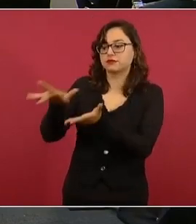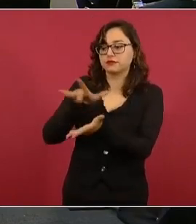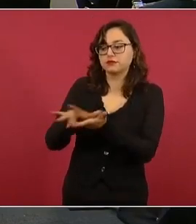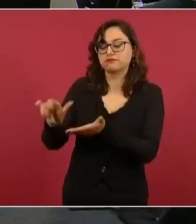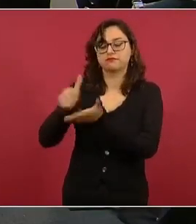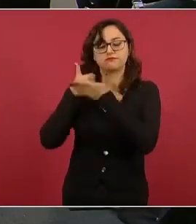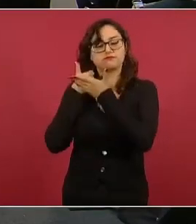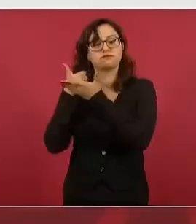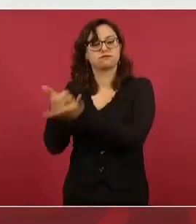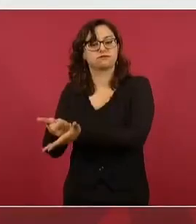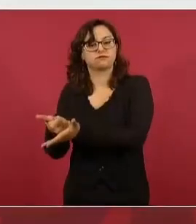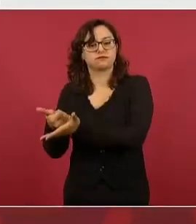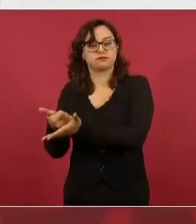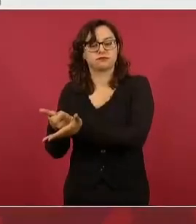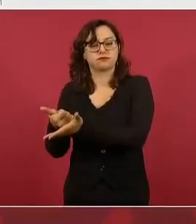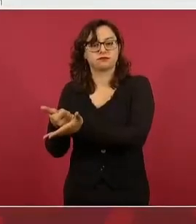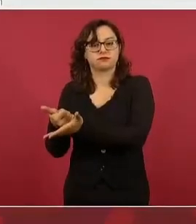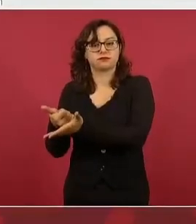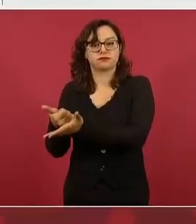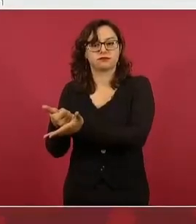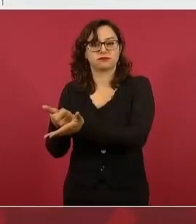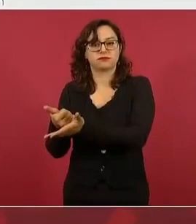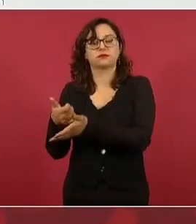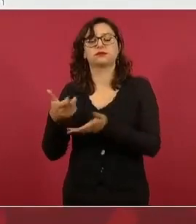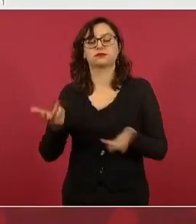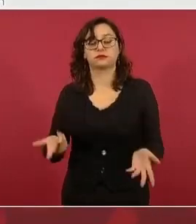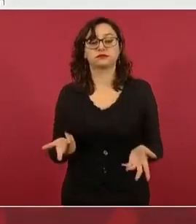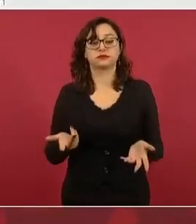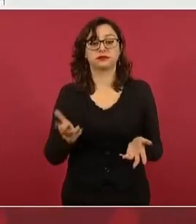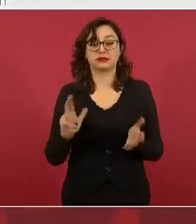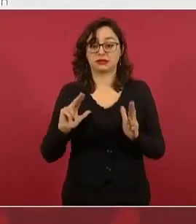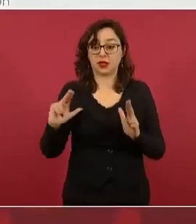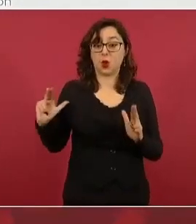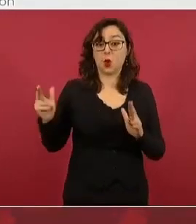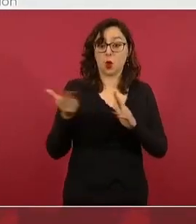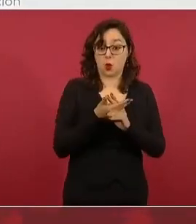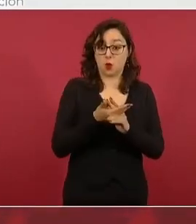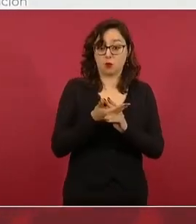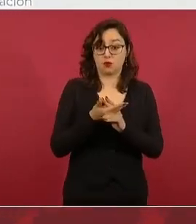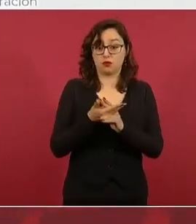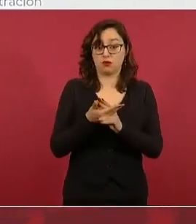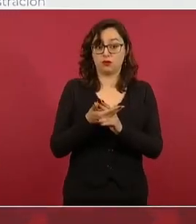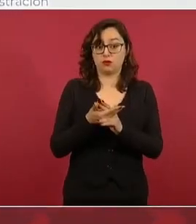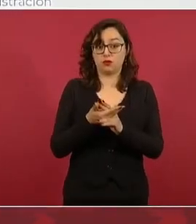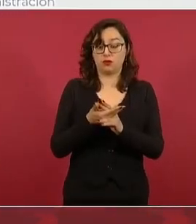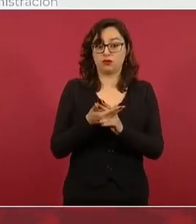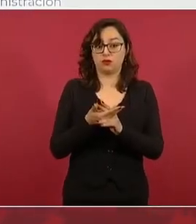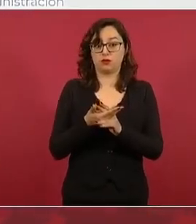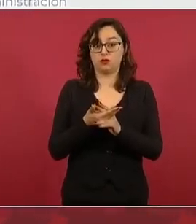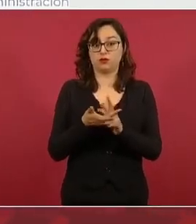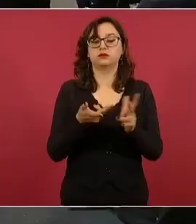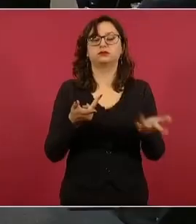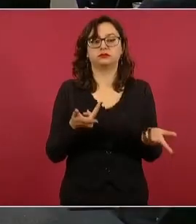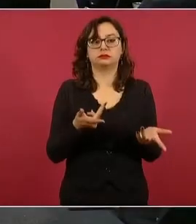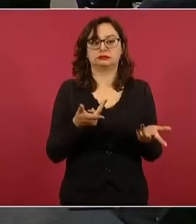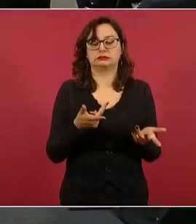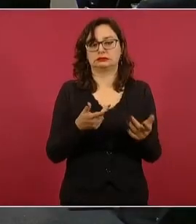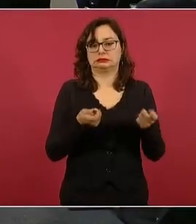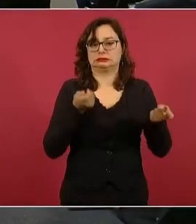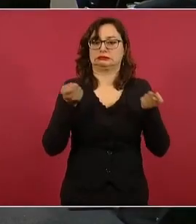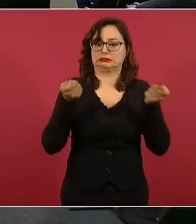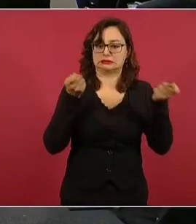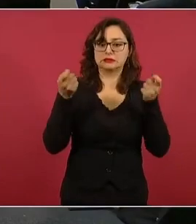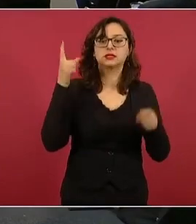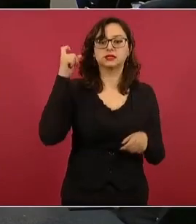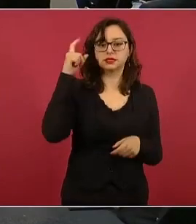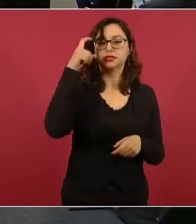Ahora, esto es homicidio doloso, pero si vemos secuestros,